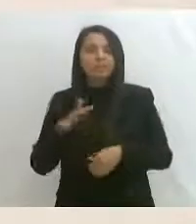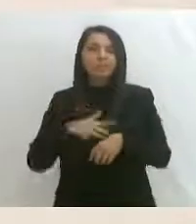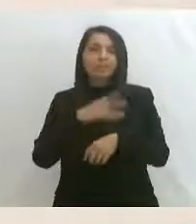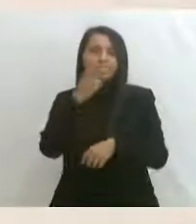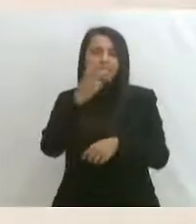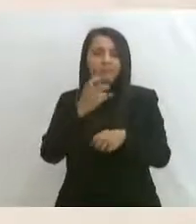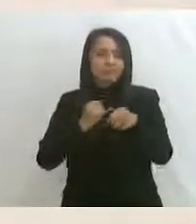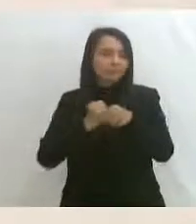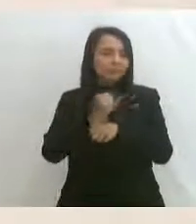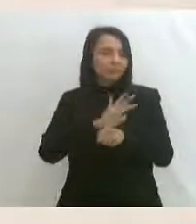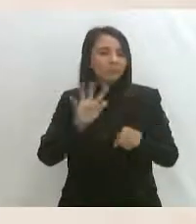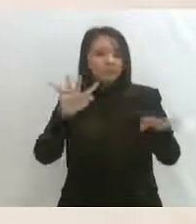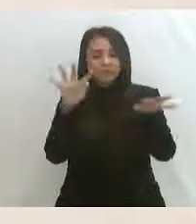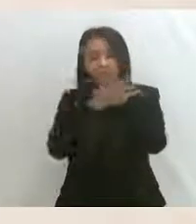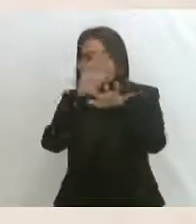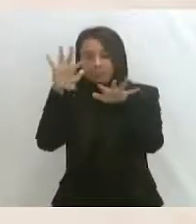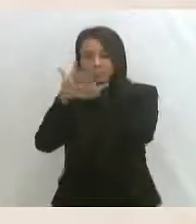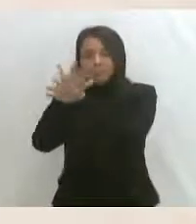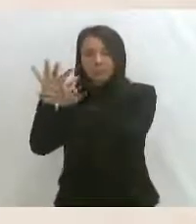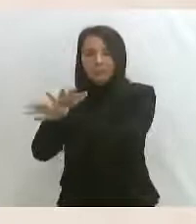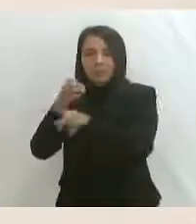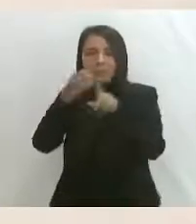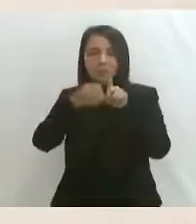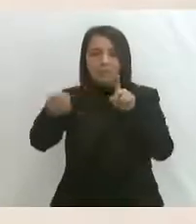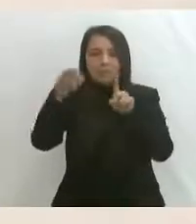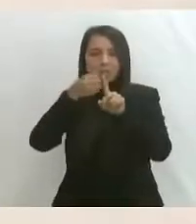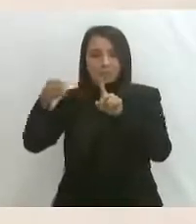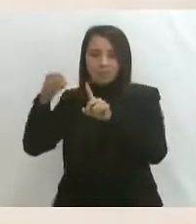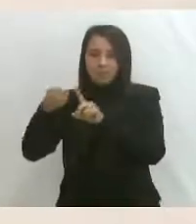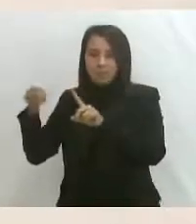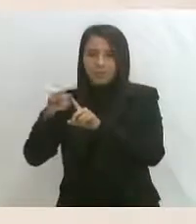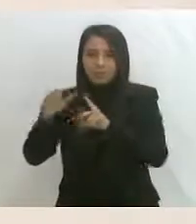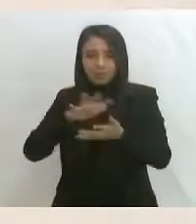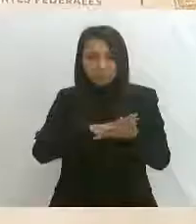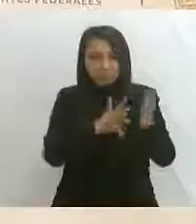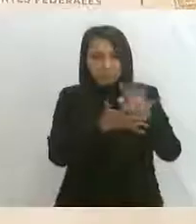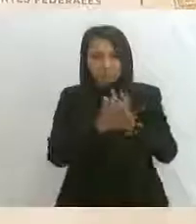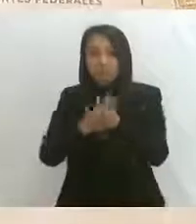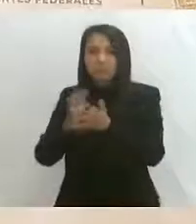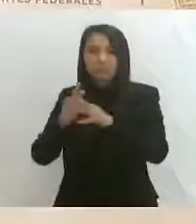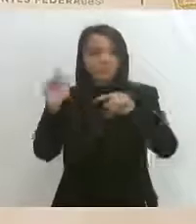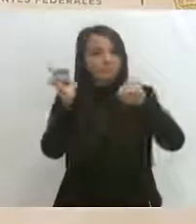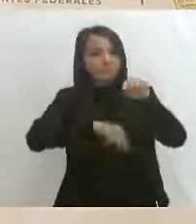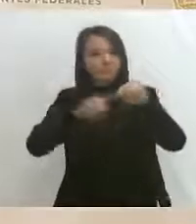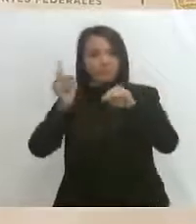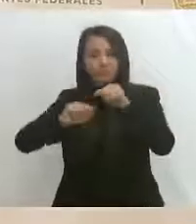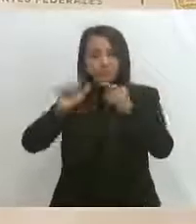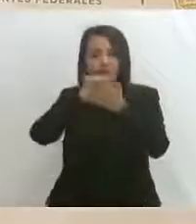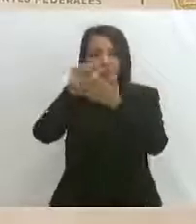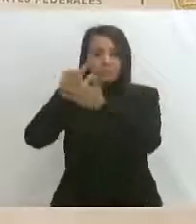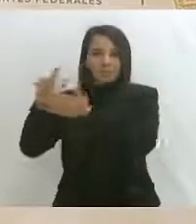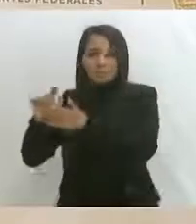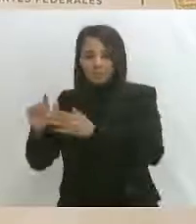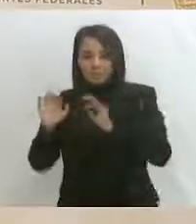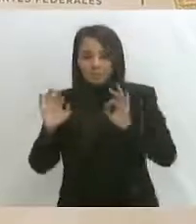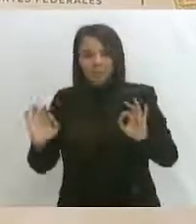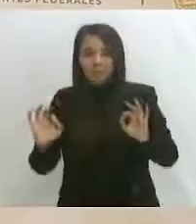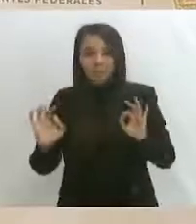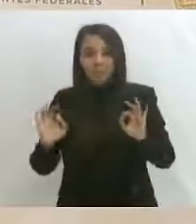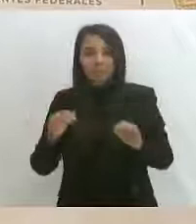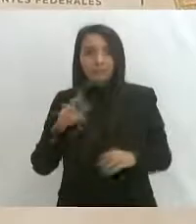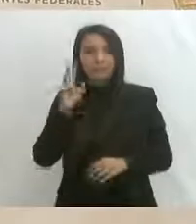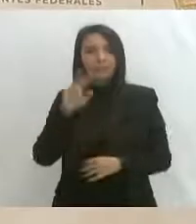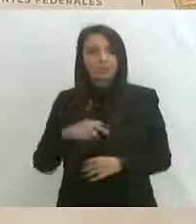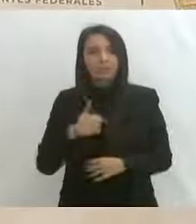orden, limpiando de corrupción. A mí me da mucho gusto que